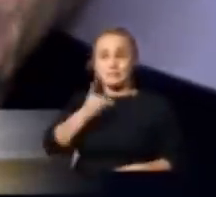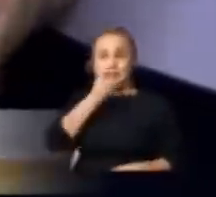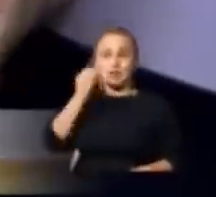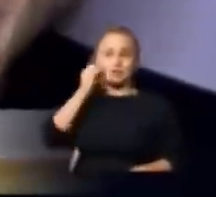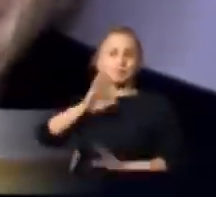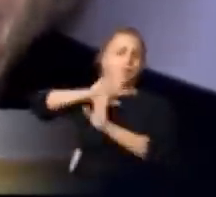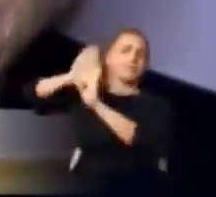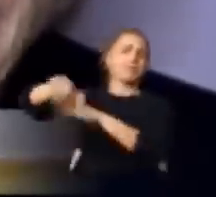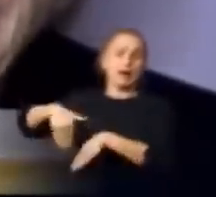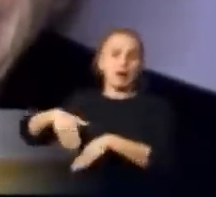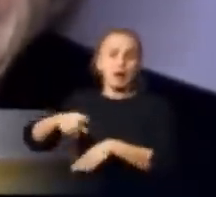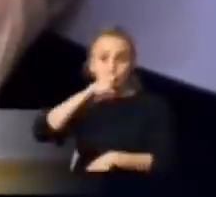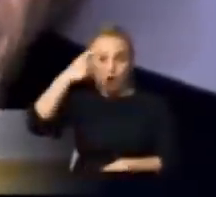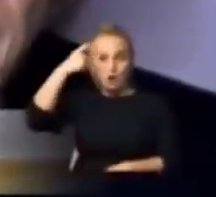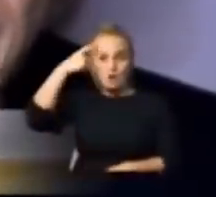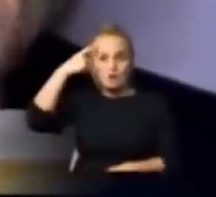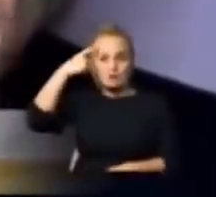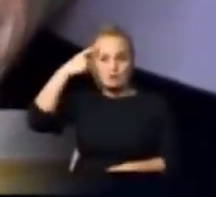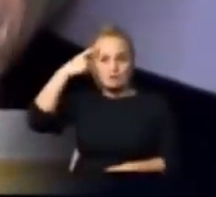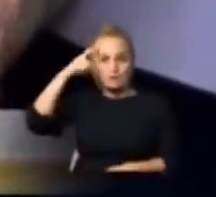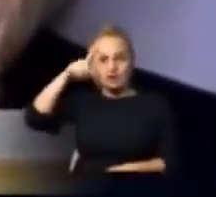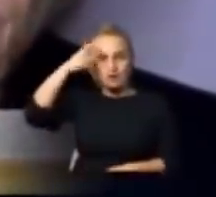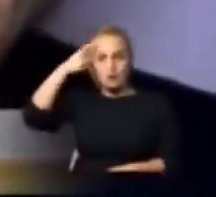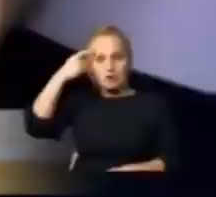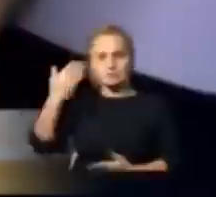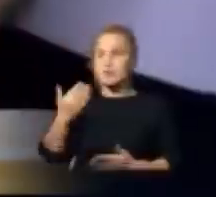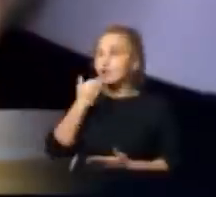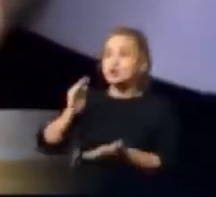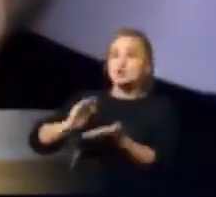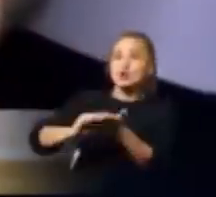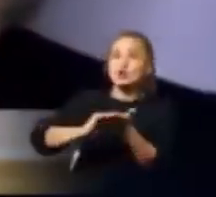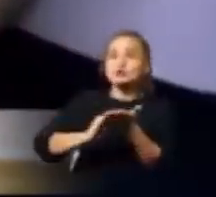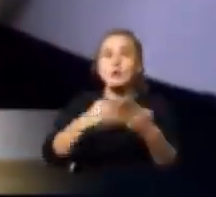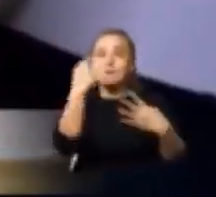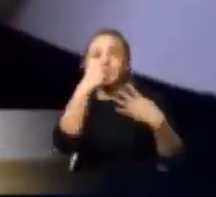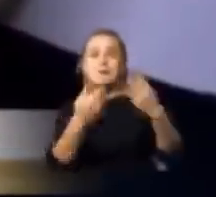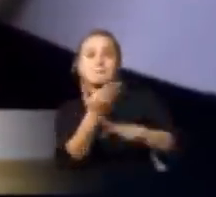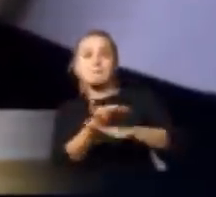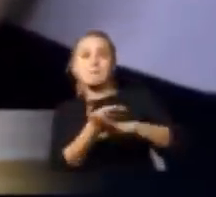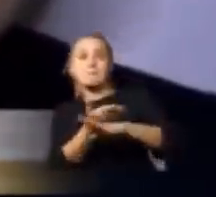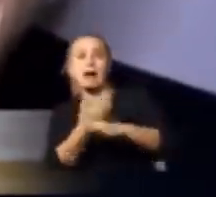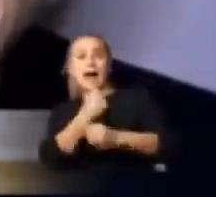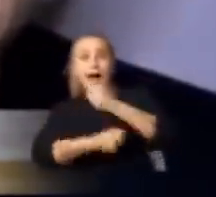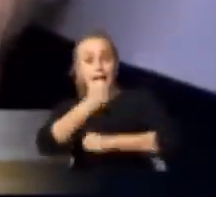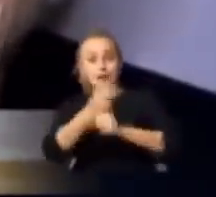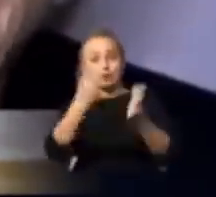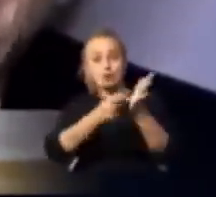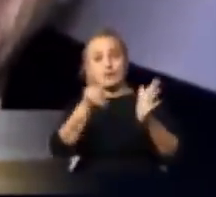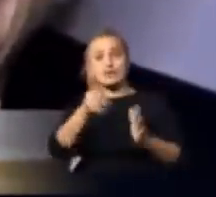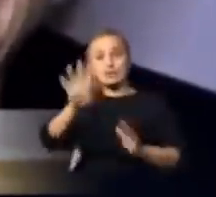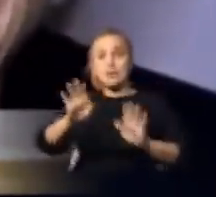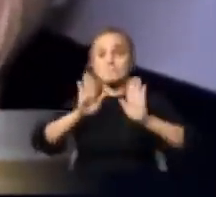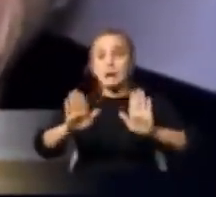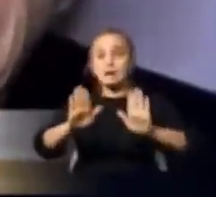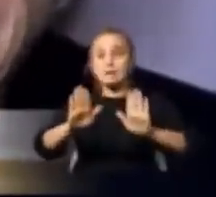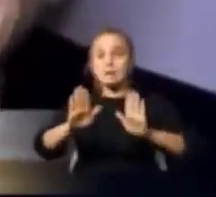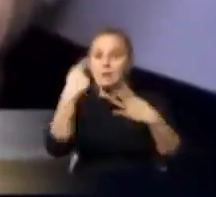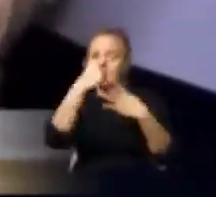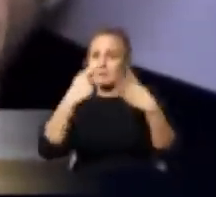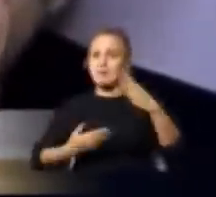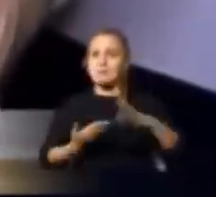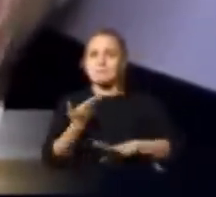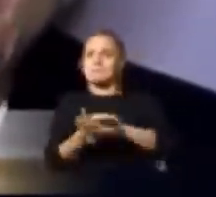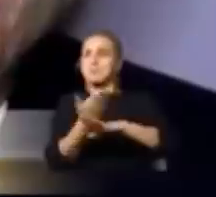Duque, gobierno que además los ha retado y que no les resolvió sus exigencias en el paro del 2019 y que fue capaz de